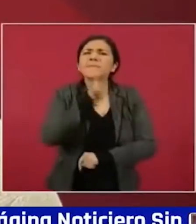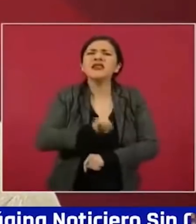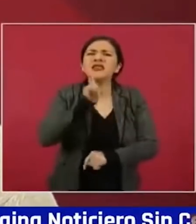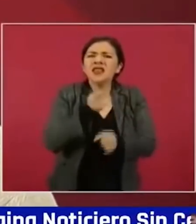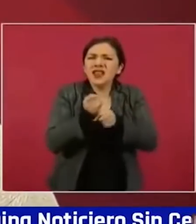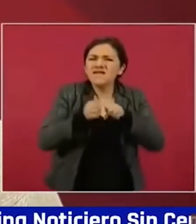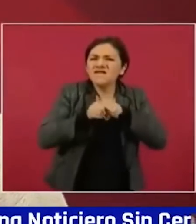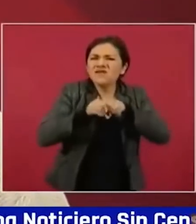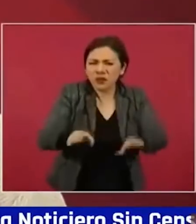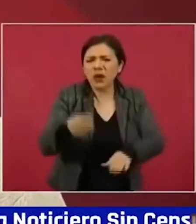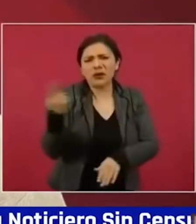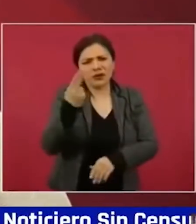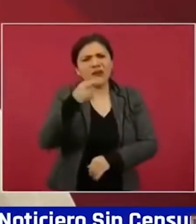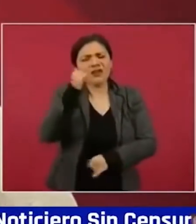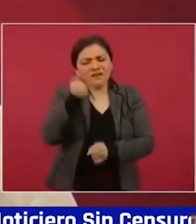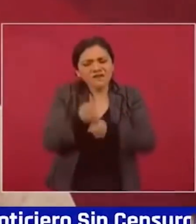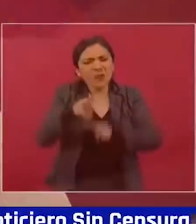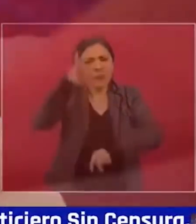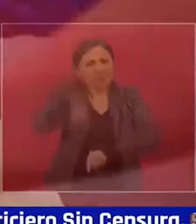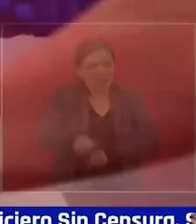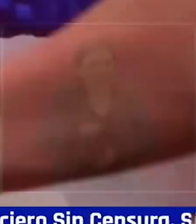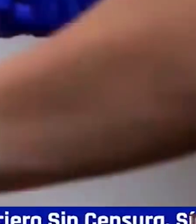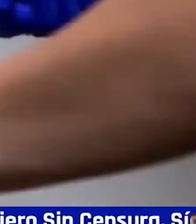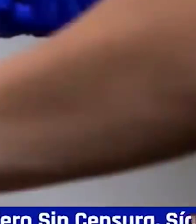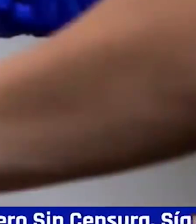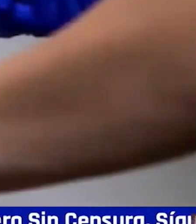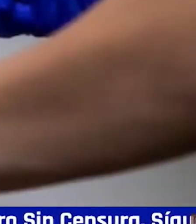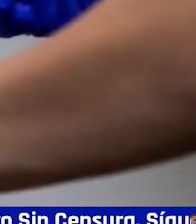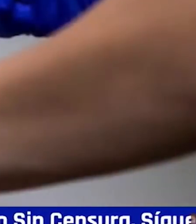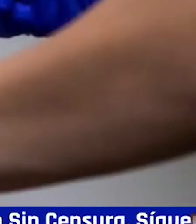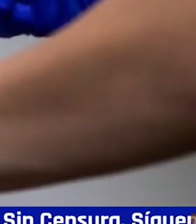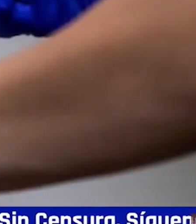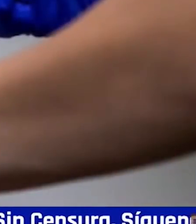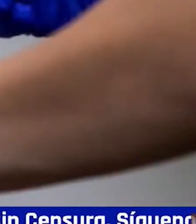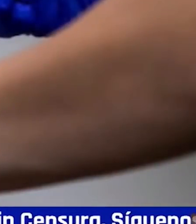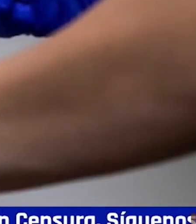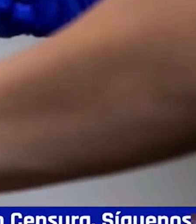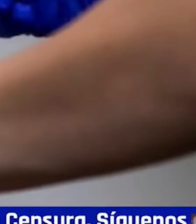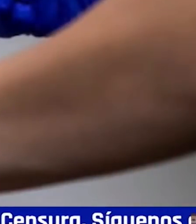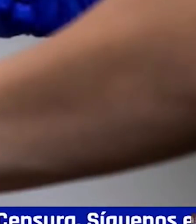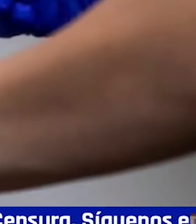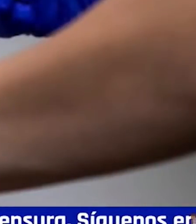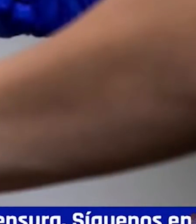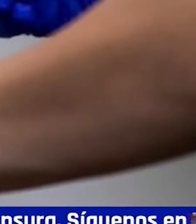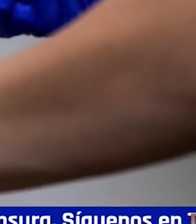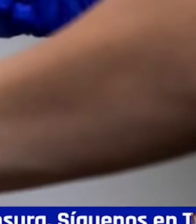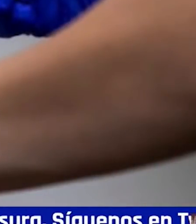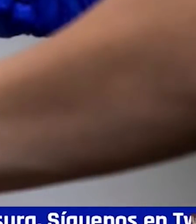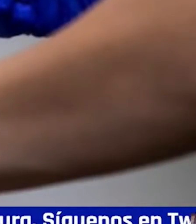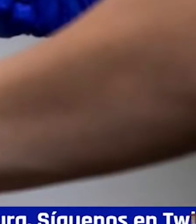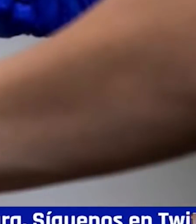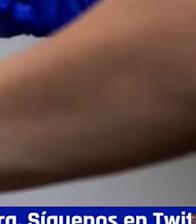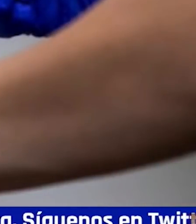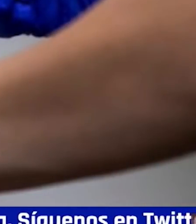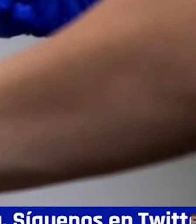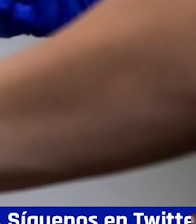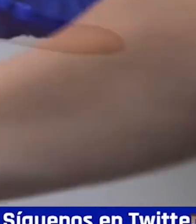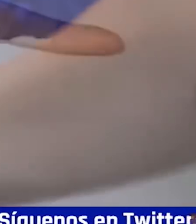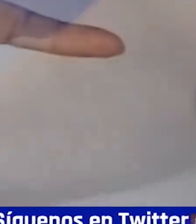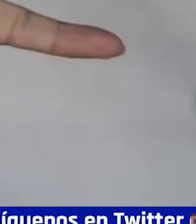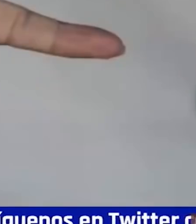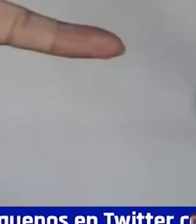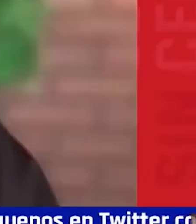creer que no sabemos ni cómo funcionan estos esquemas de amiguitos y favoritismos. Y cuando se empieza a hacer viral esa noticia,